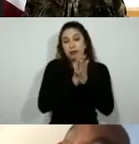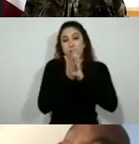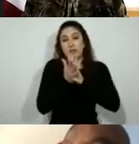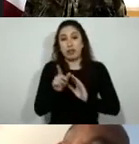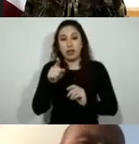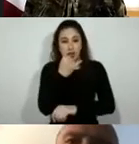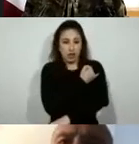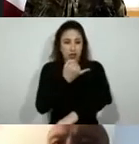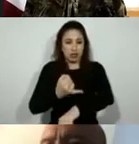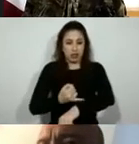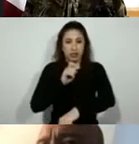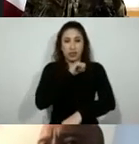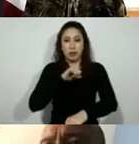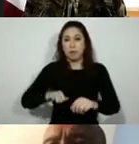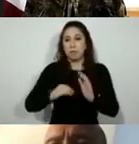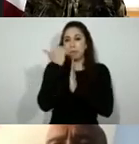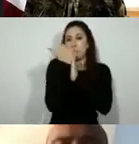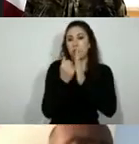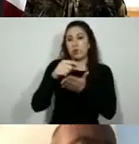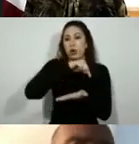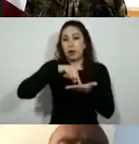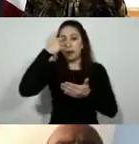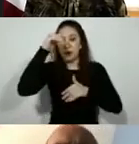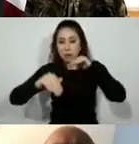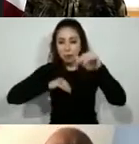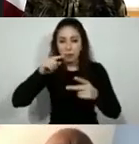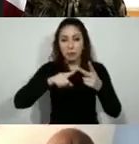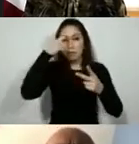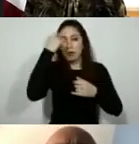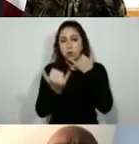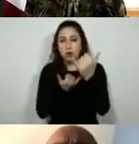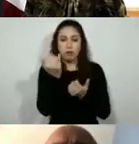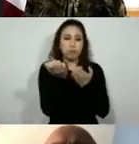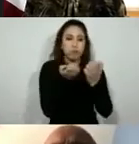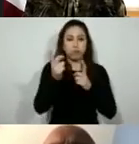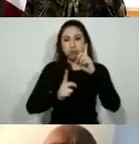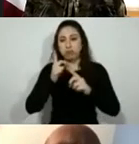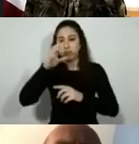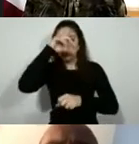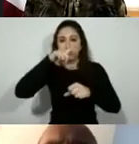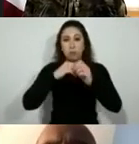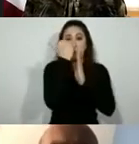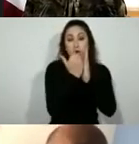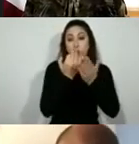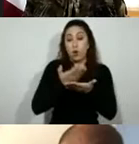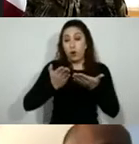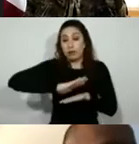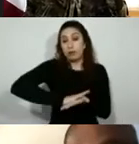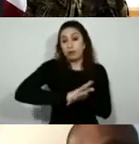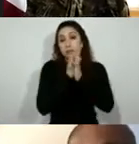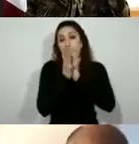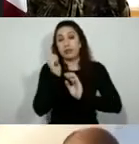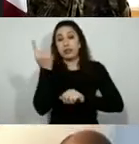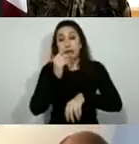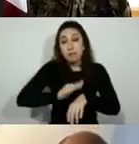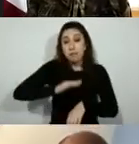menos espacios deportivos, albercas, pistas de atletismo y centros culturales de alto nivel, a una de las más